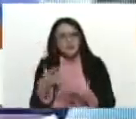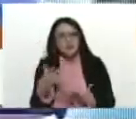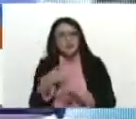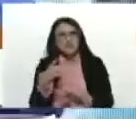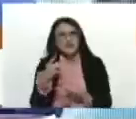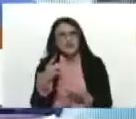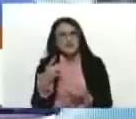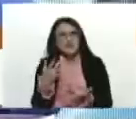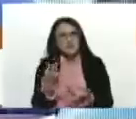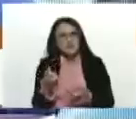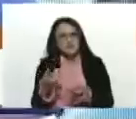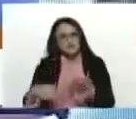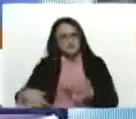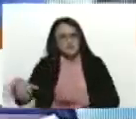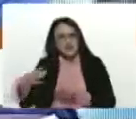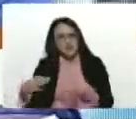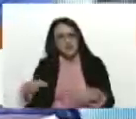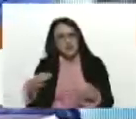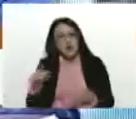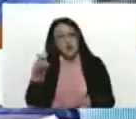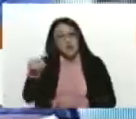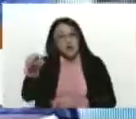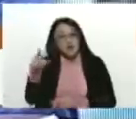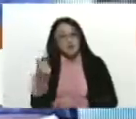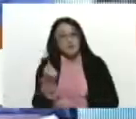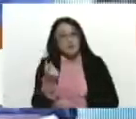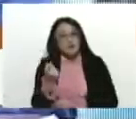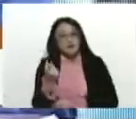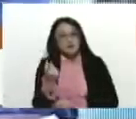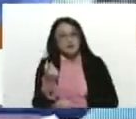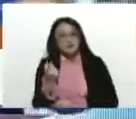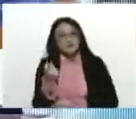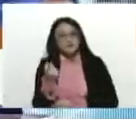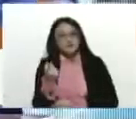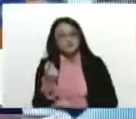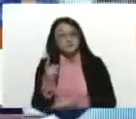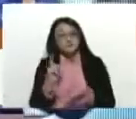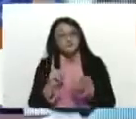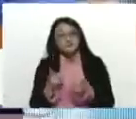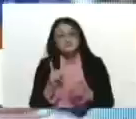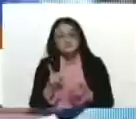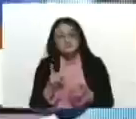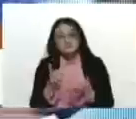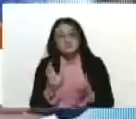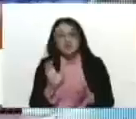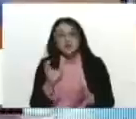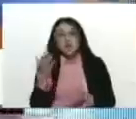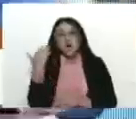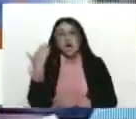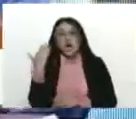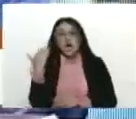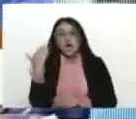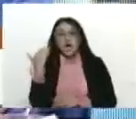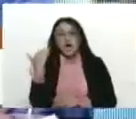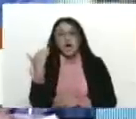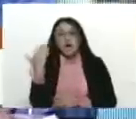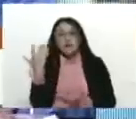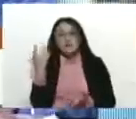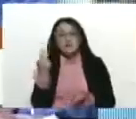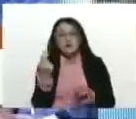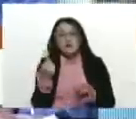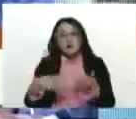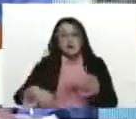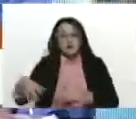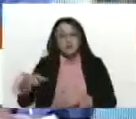nuestros recursos naturales que a ellos les faltan alguno podría decir No pero que antes también estaban los los recursos